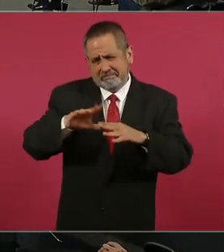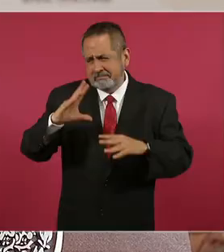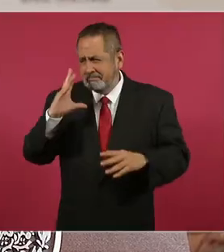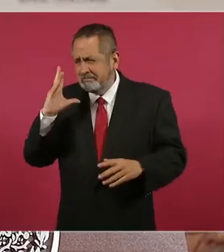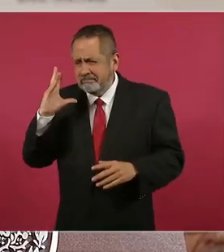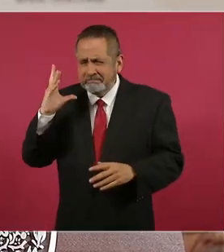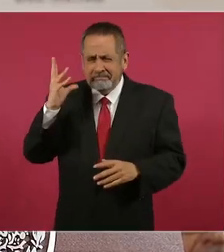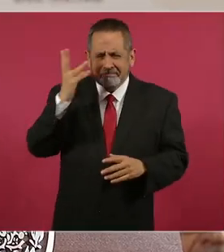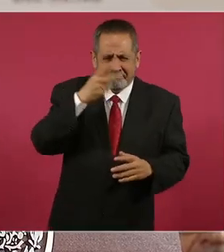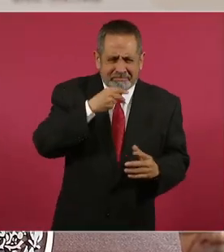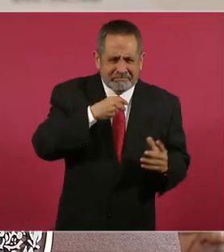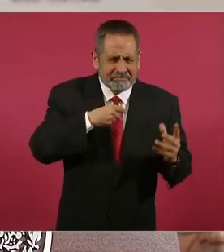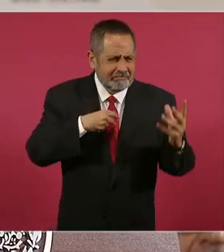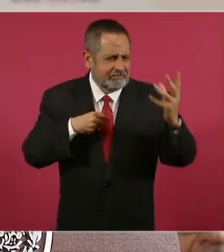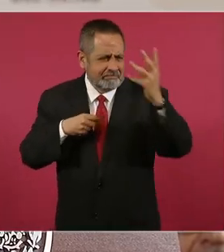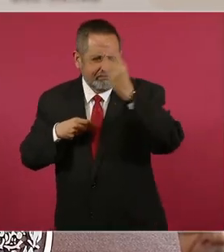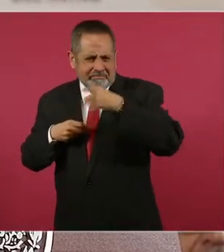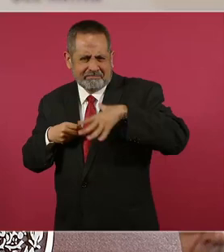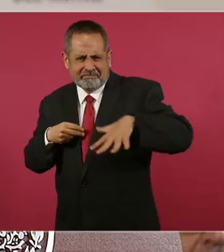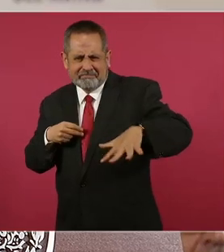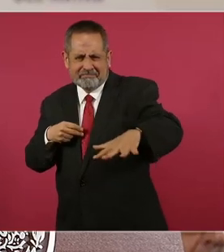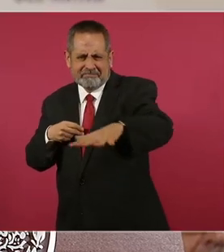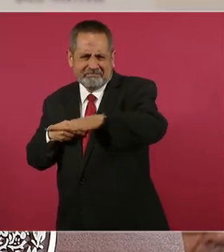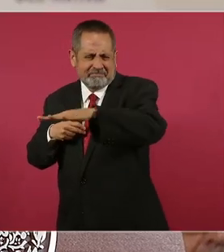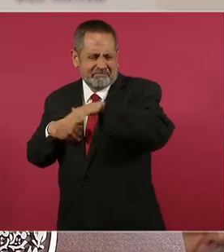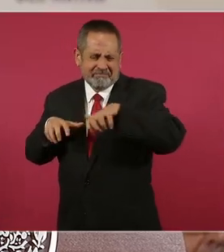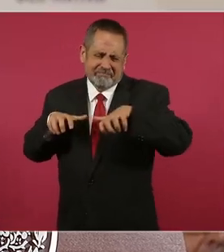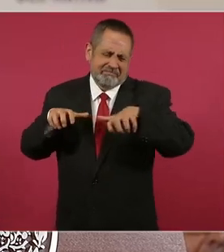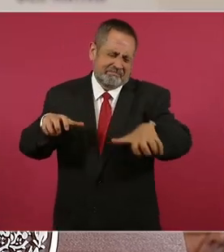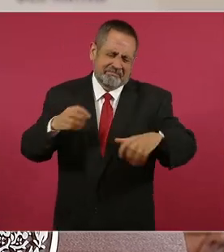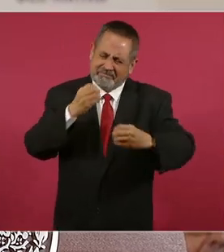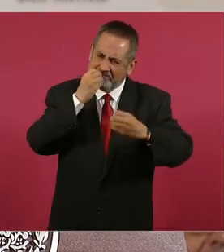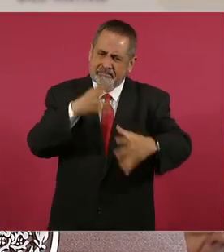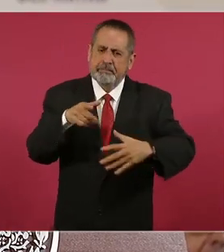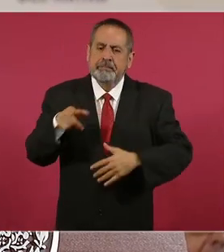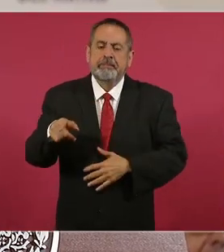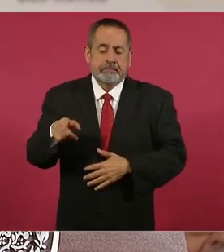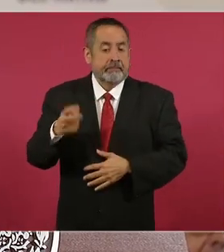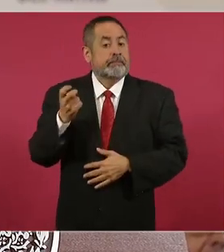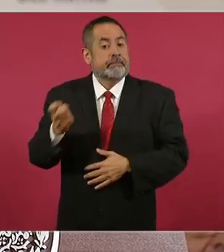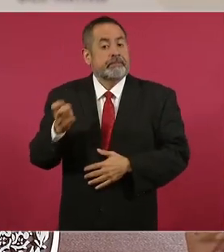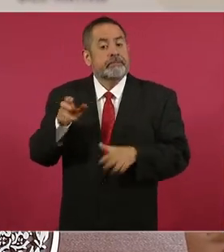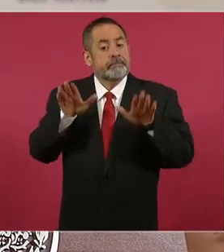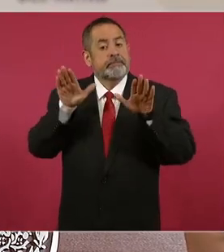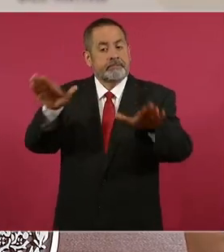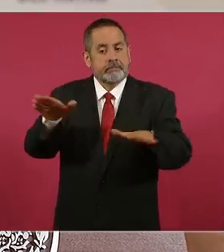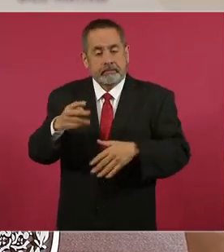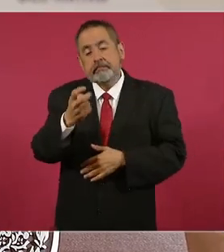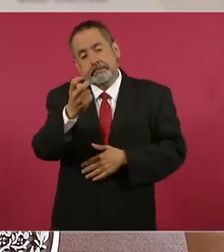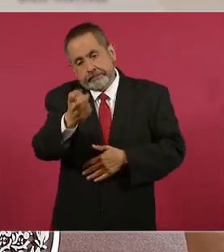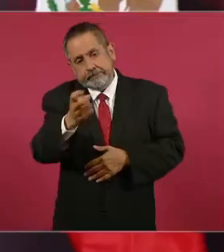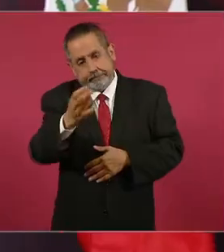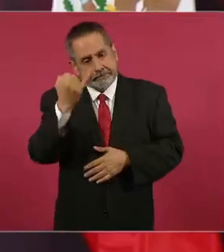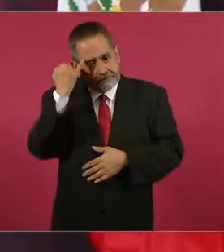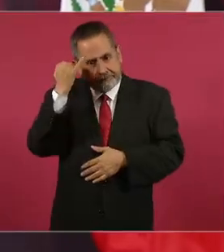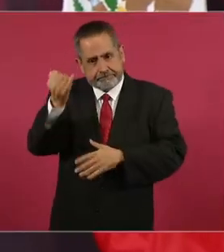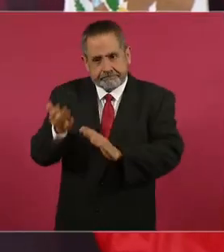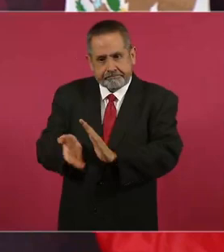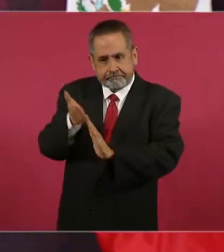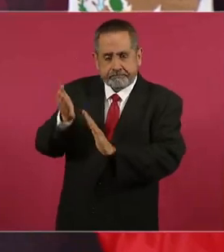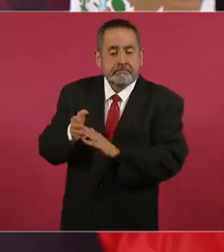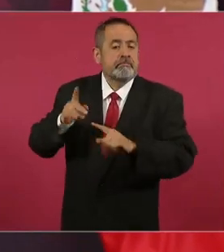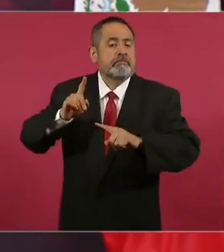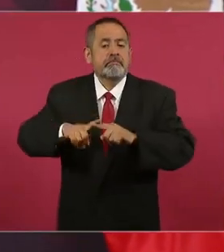bellísima, es un paraíso. Y ese aeropuerto pues se hizo por los